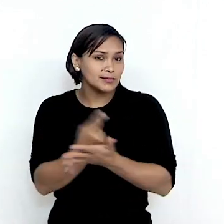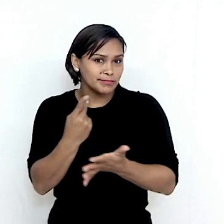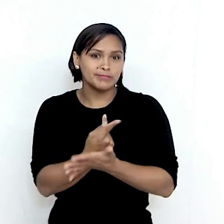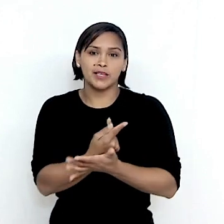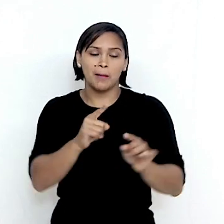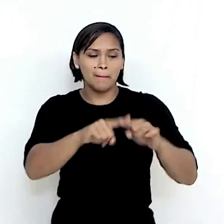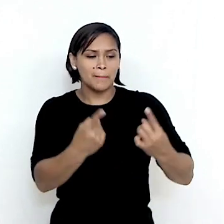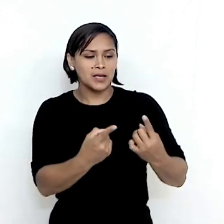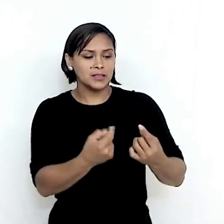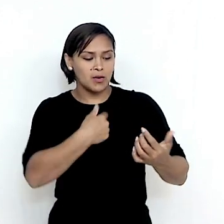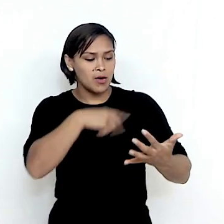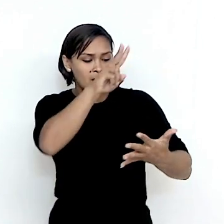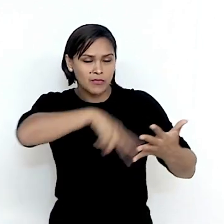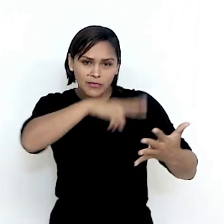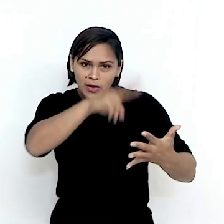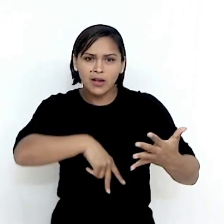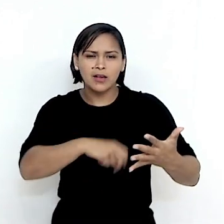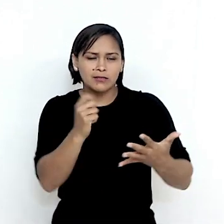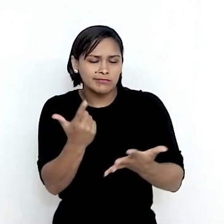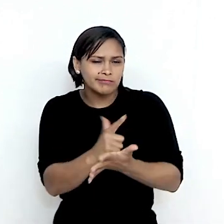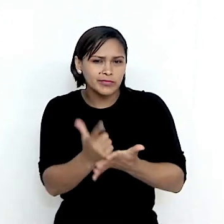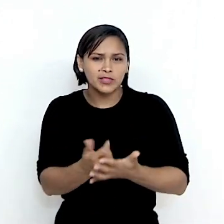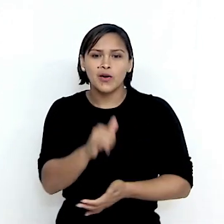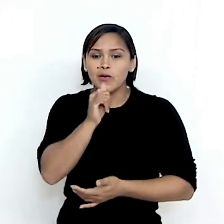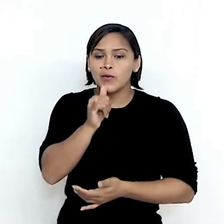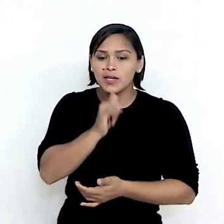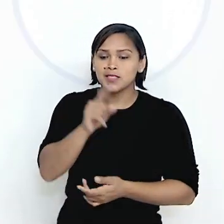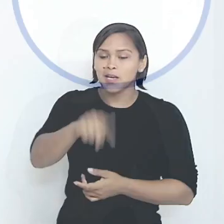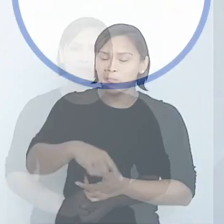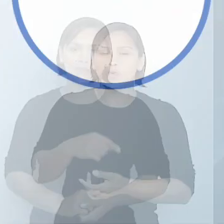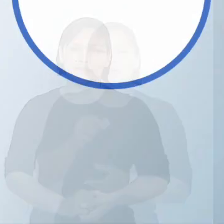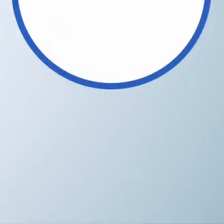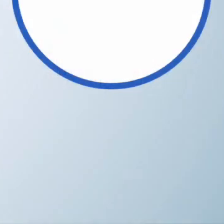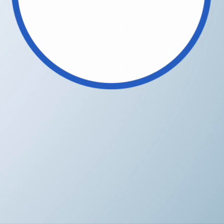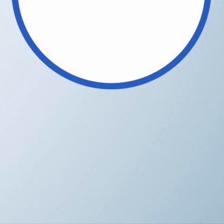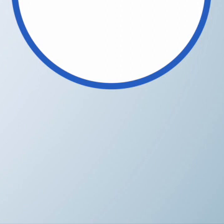este nuevo proyecto de integración entre nuestros dos países. Muchas gracias.